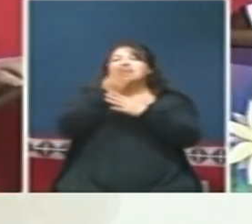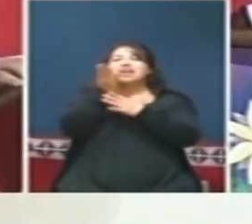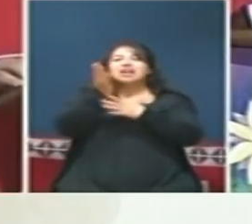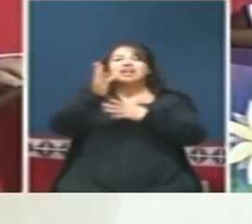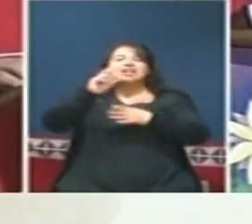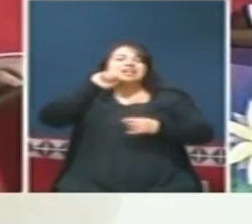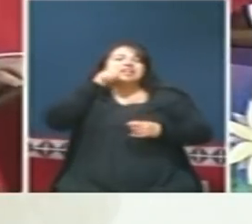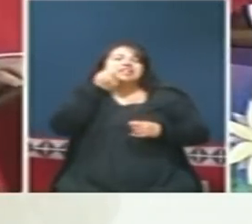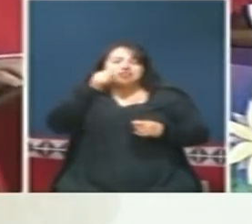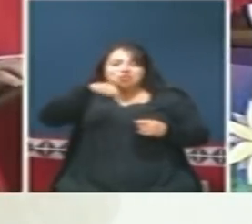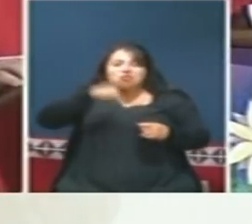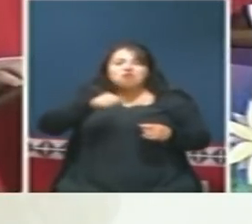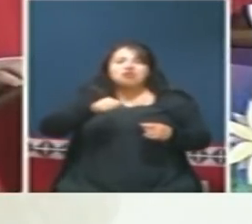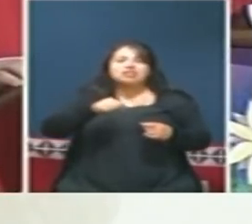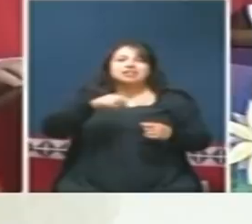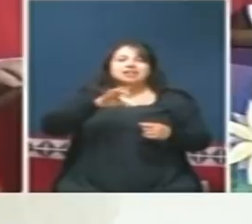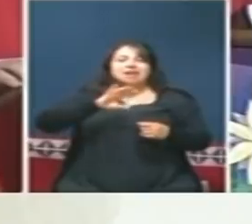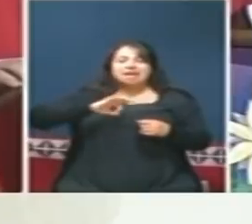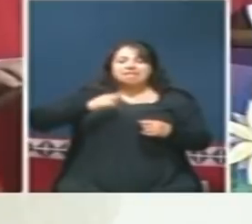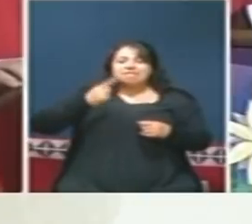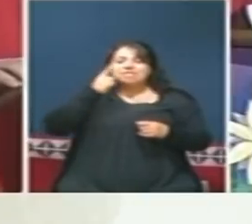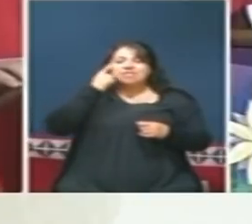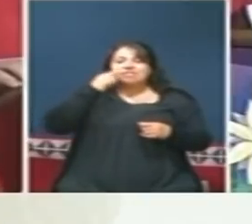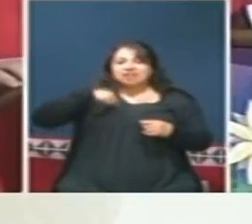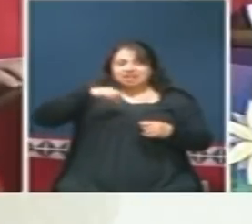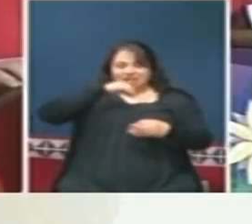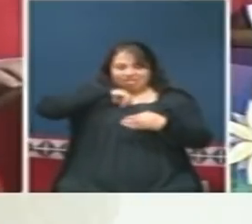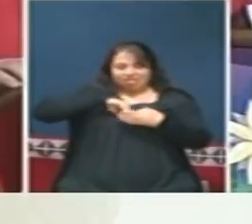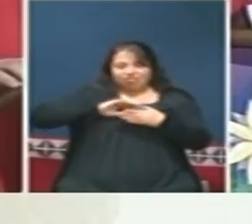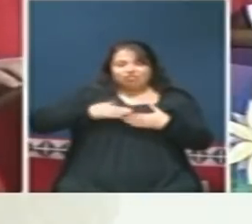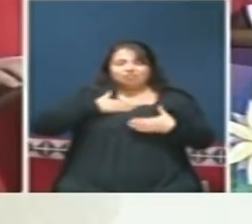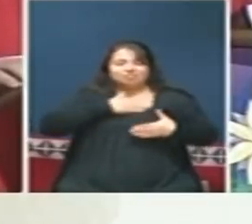viviéramos esto hoy, que solo el amor crea.